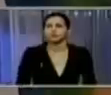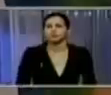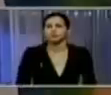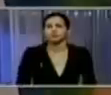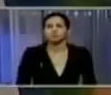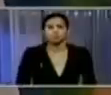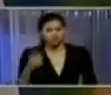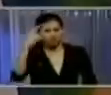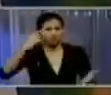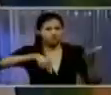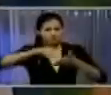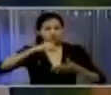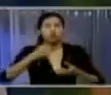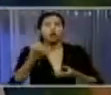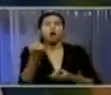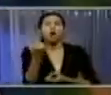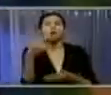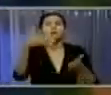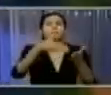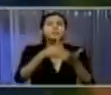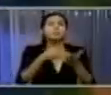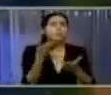firmaron 11.000 muertos.